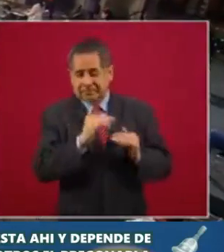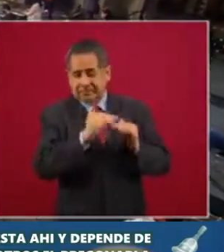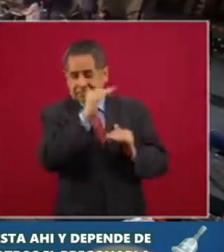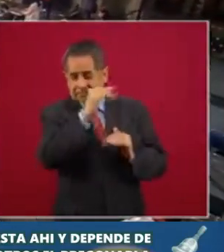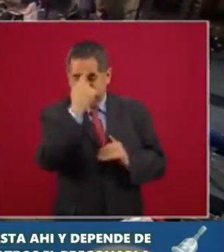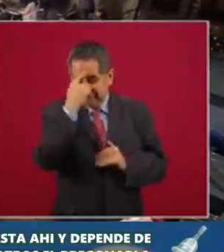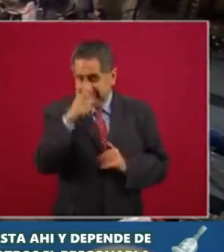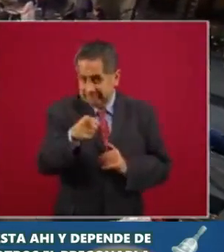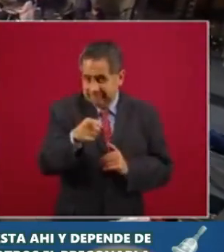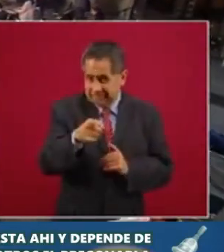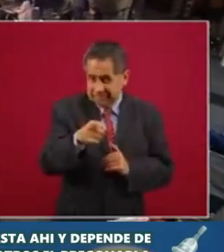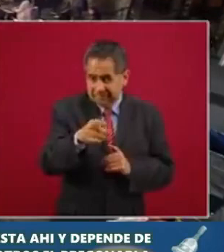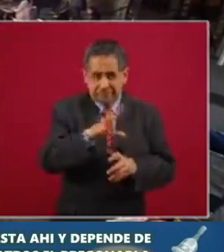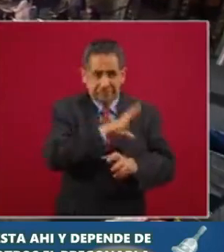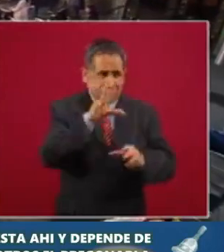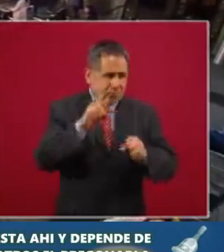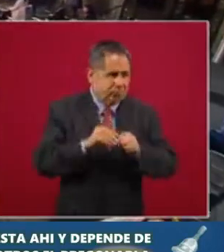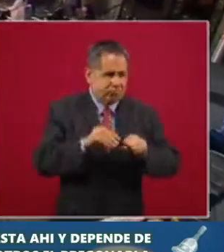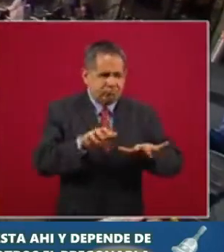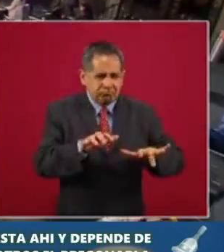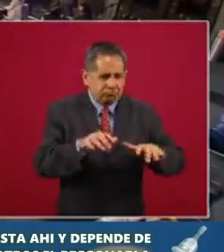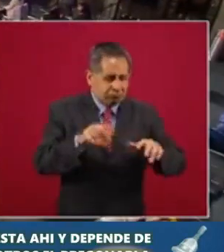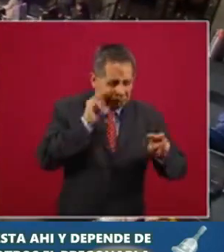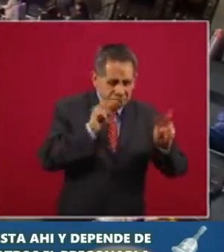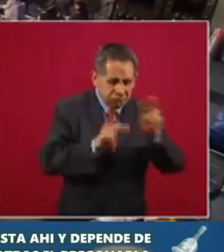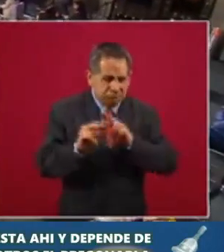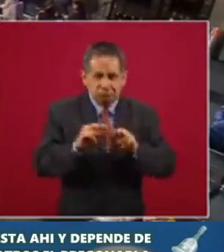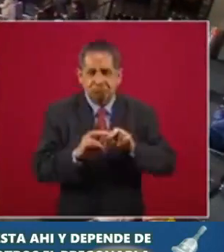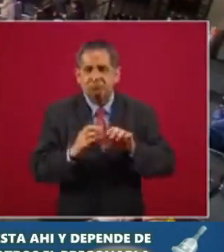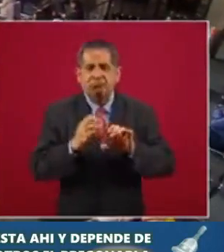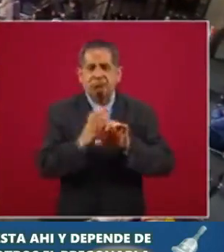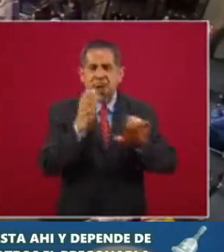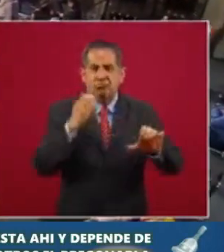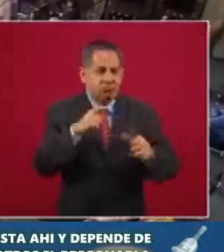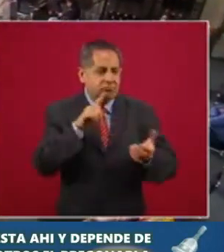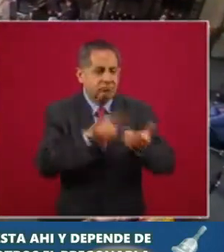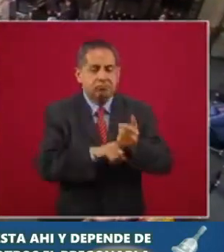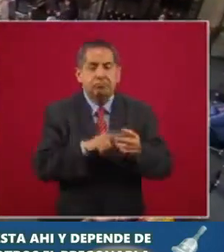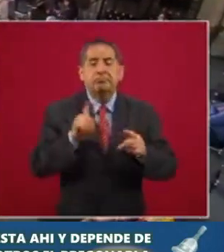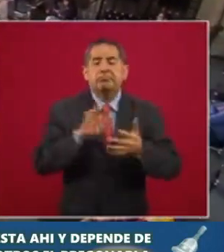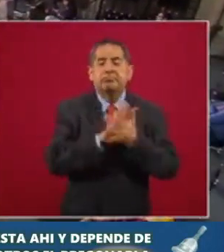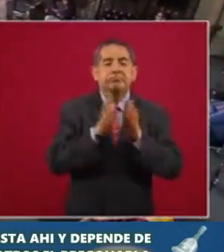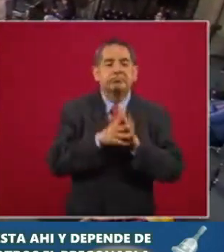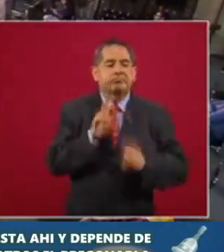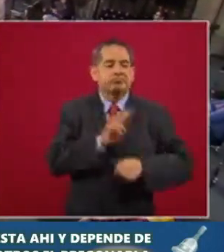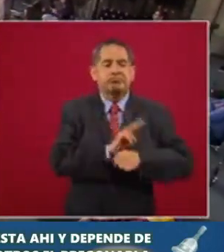en donde estaba todo el sistema de monitoreo de ductos también estaba tomado